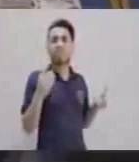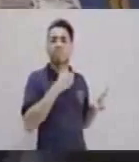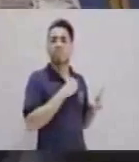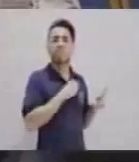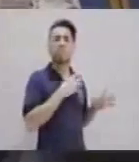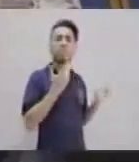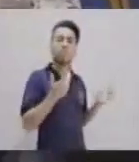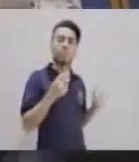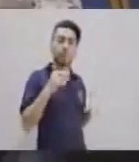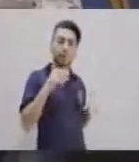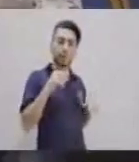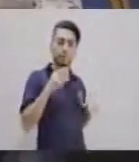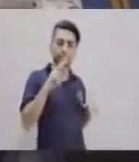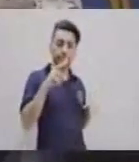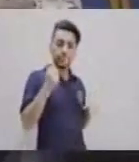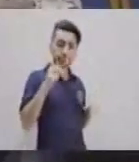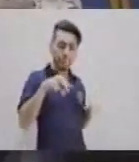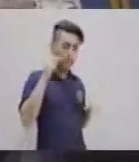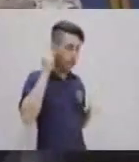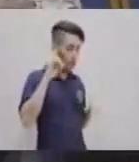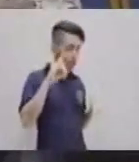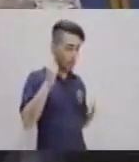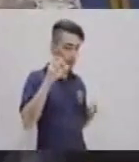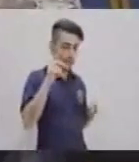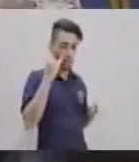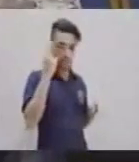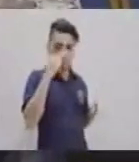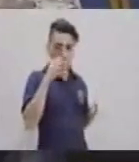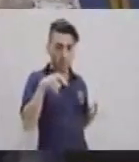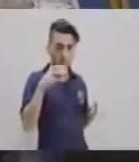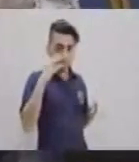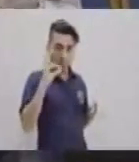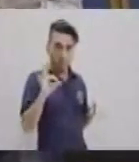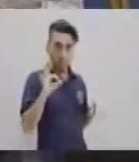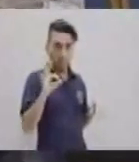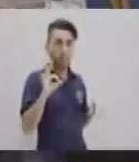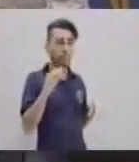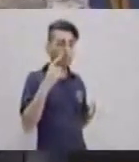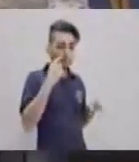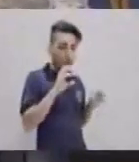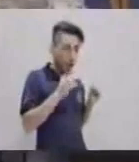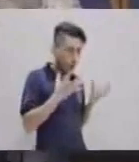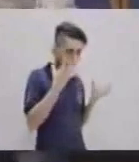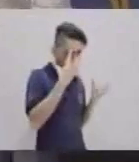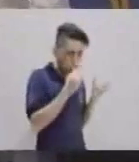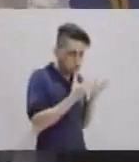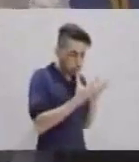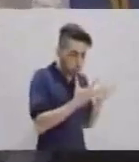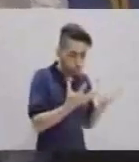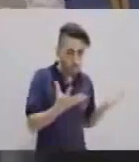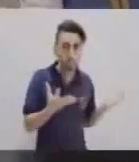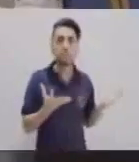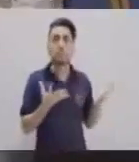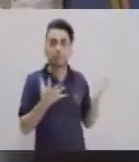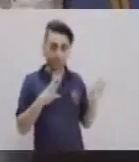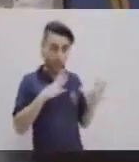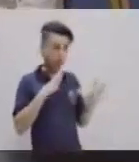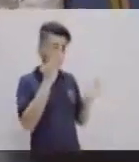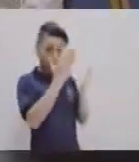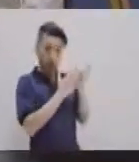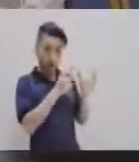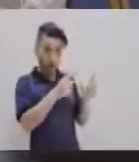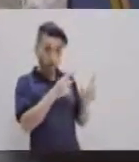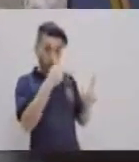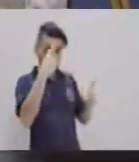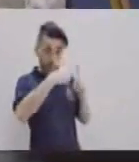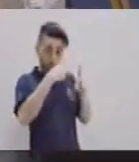que busca el vanguardismo es encontrarle belleza a todo eso, ¿verdad? Como encontrar el lado positivo, se podría decir. Claro, y valorar